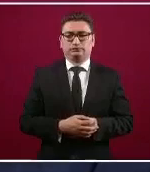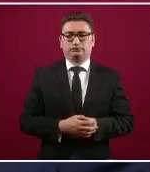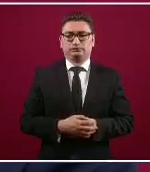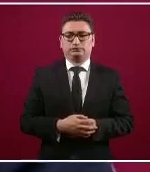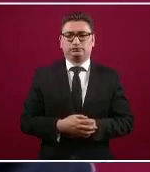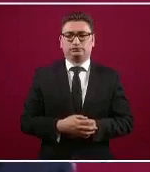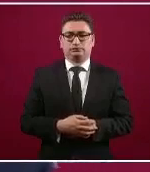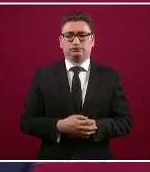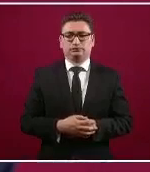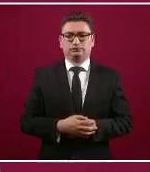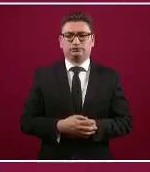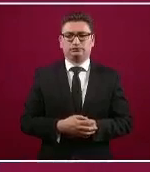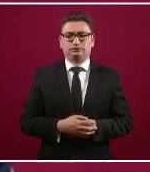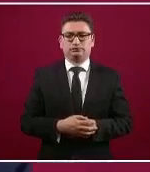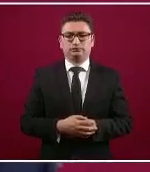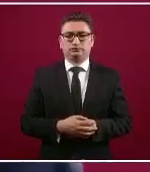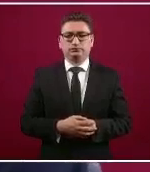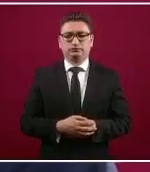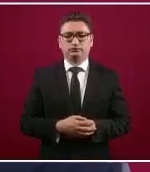son